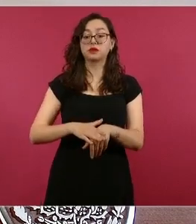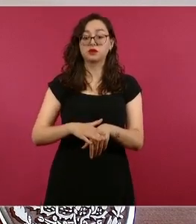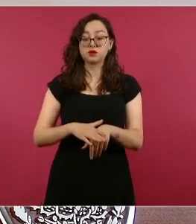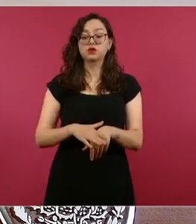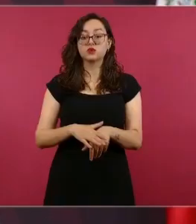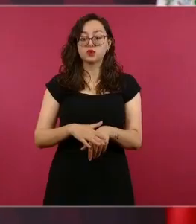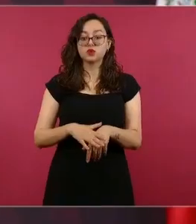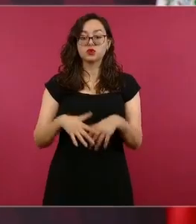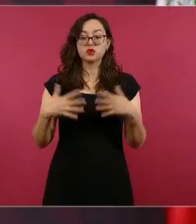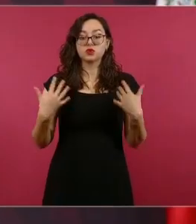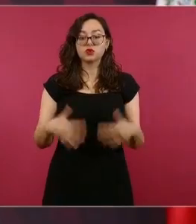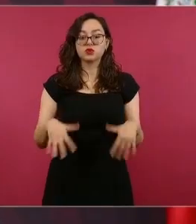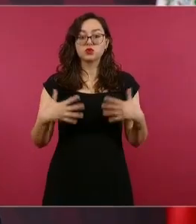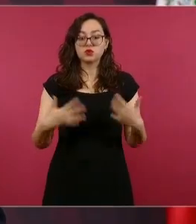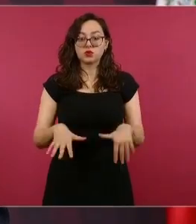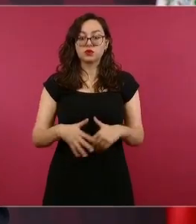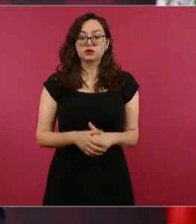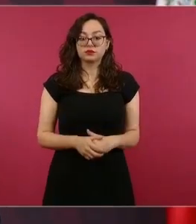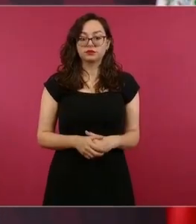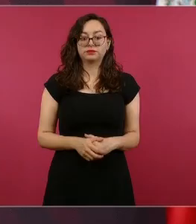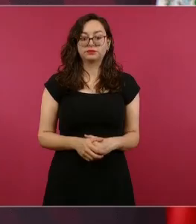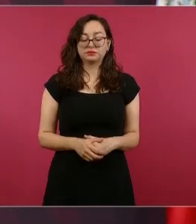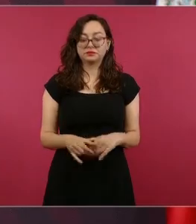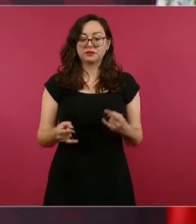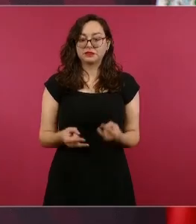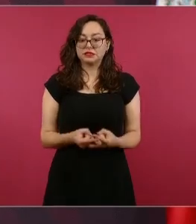un día, un hecho histórico,